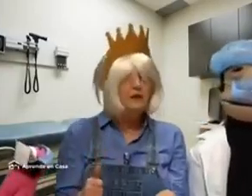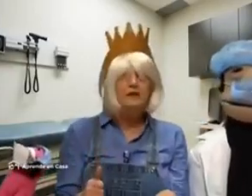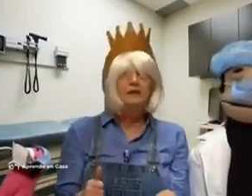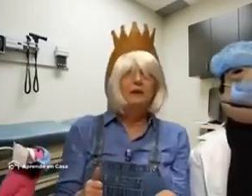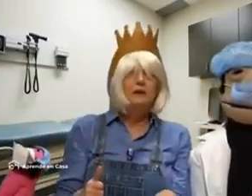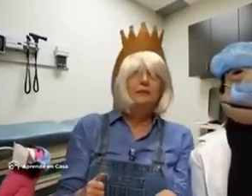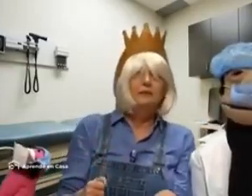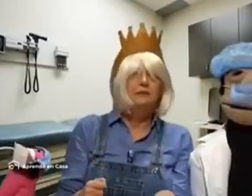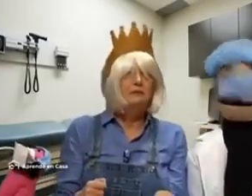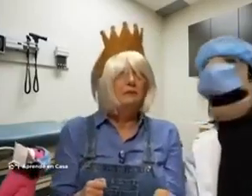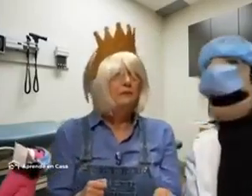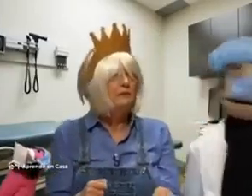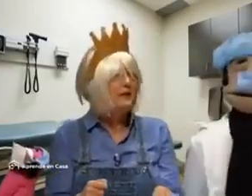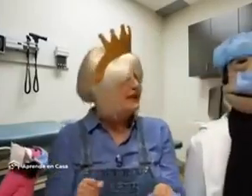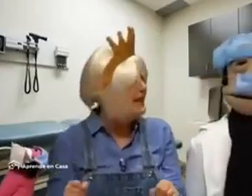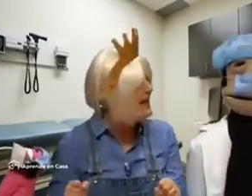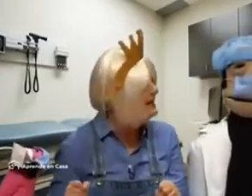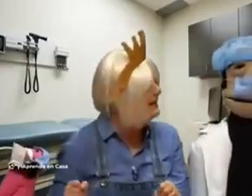6 × 2?